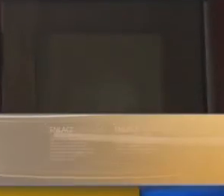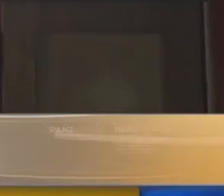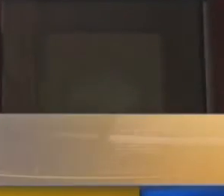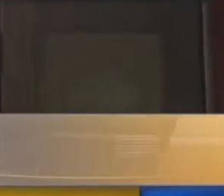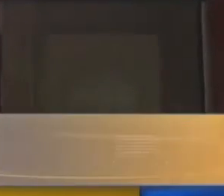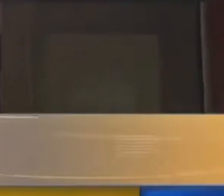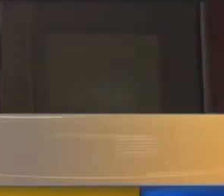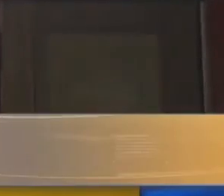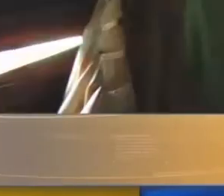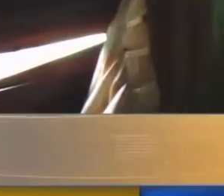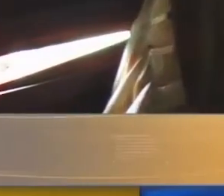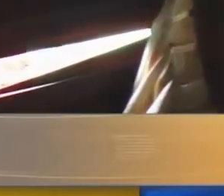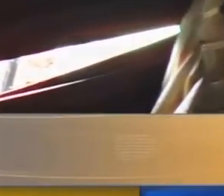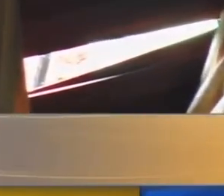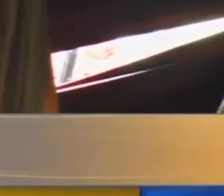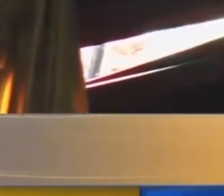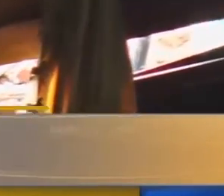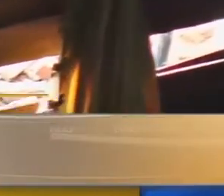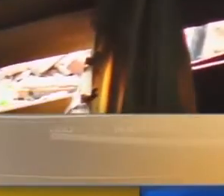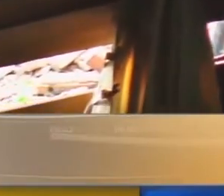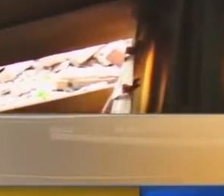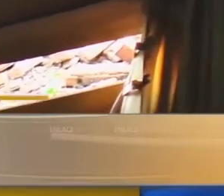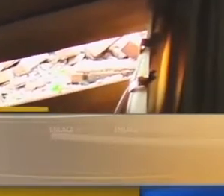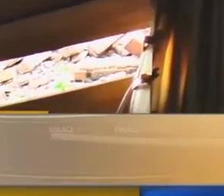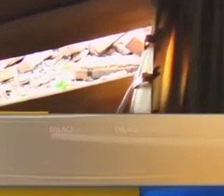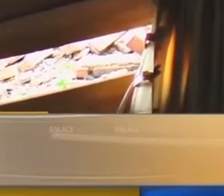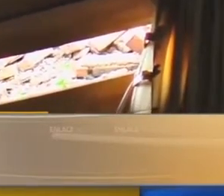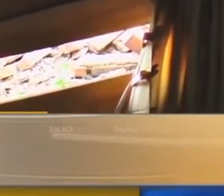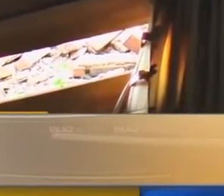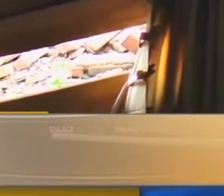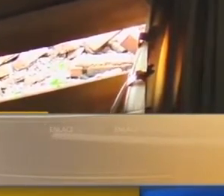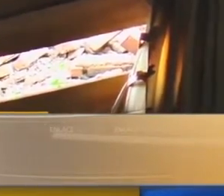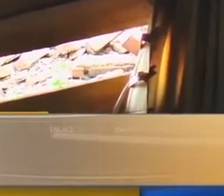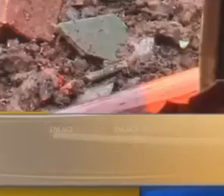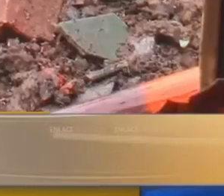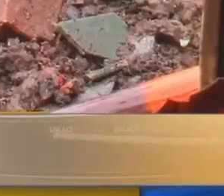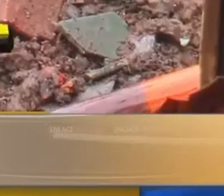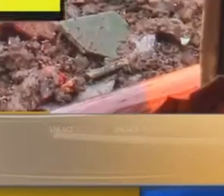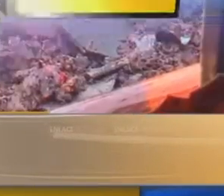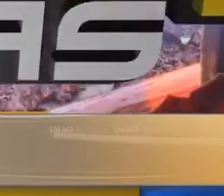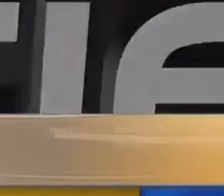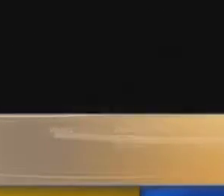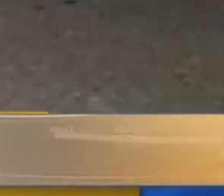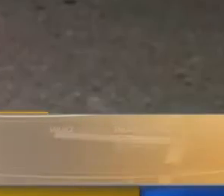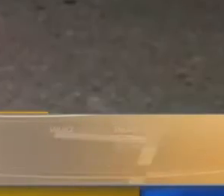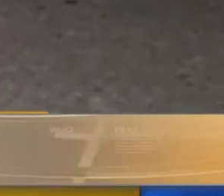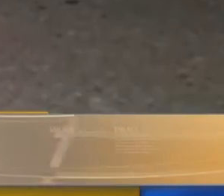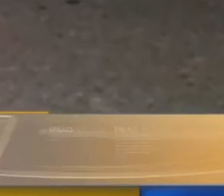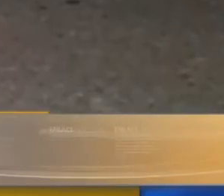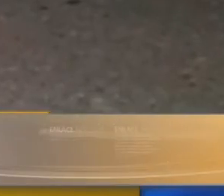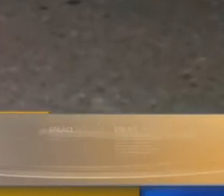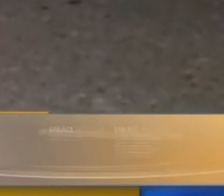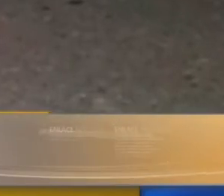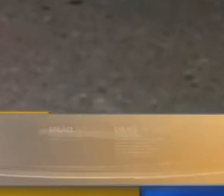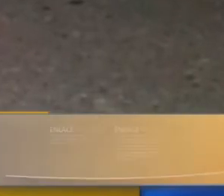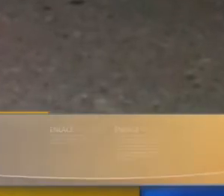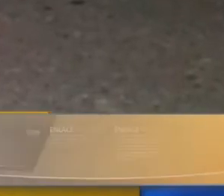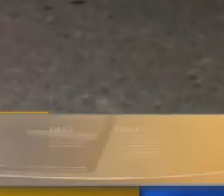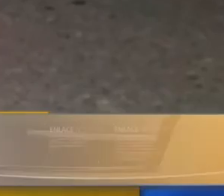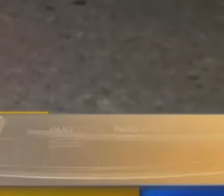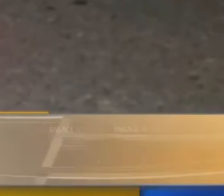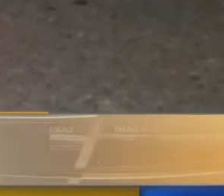Así quedó la vivienda de una familia en el barrio San Luis luego del derrumbe de este muro en la escuela La Victoria. Un hombre murió en accidente de